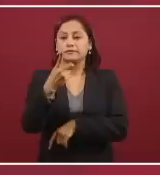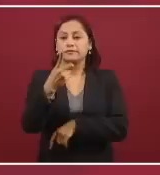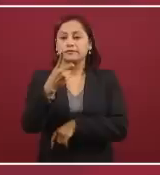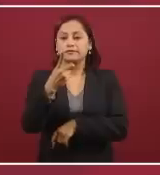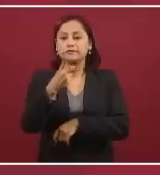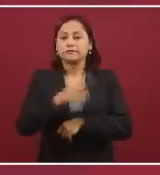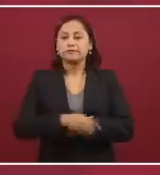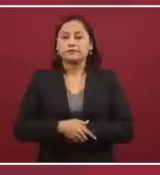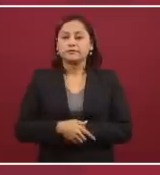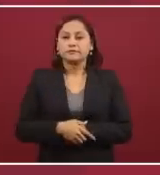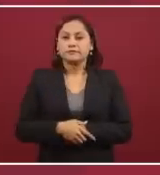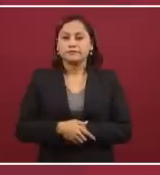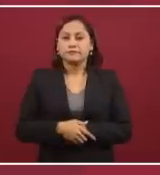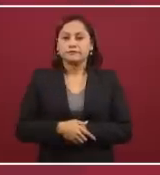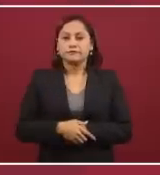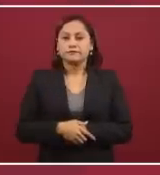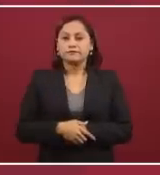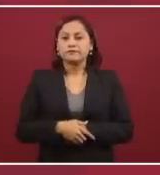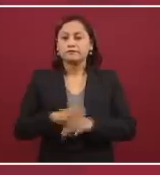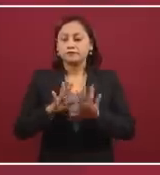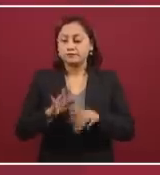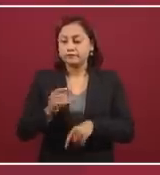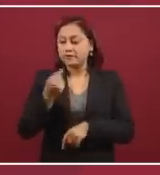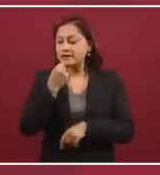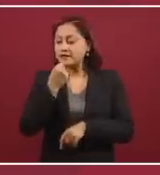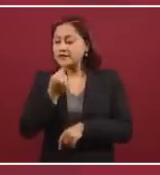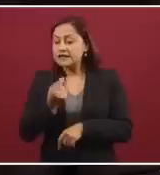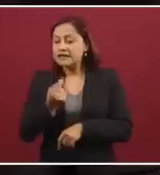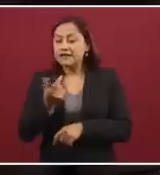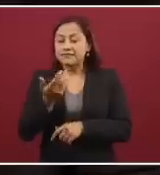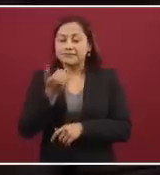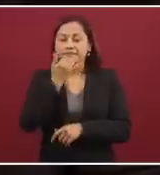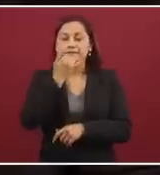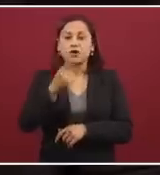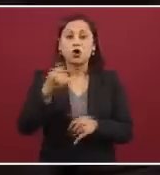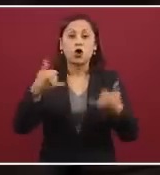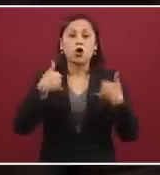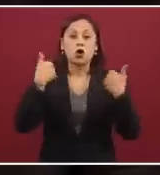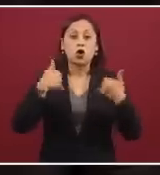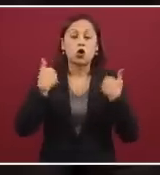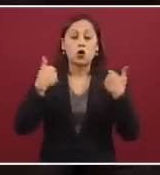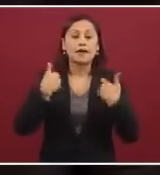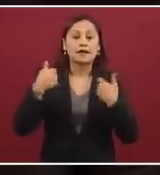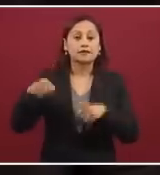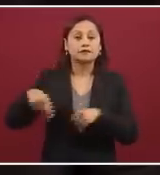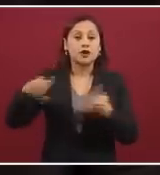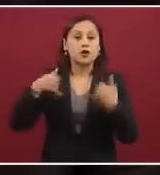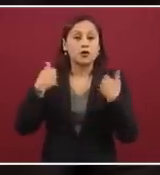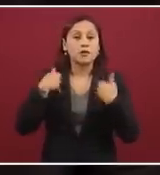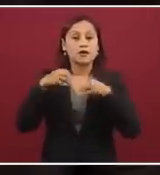ganaban más los ninis que los policías